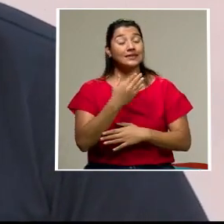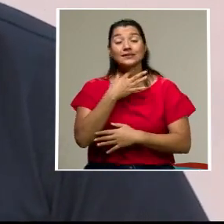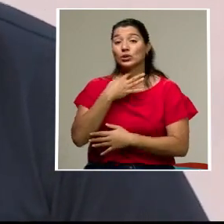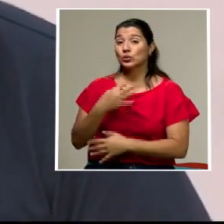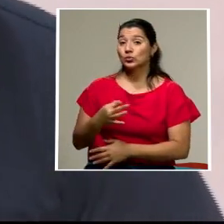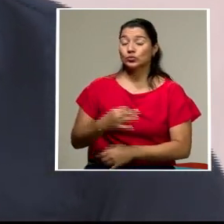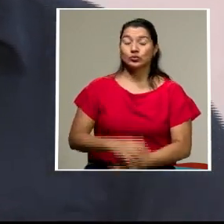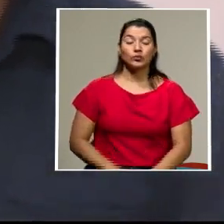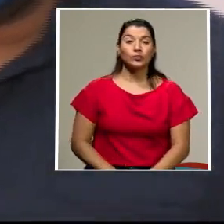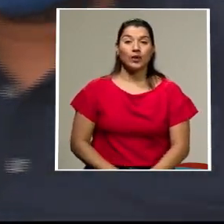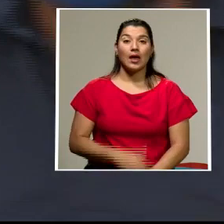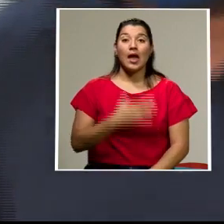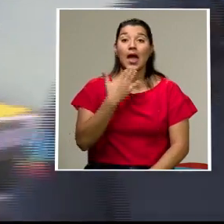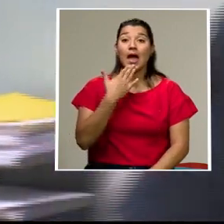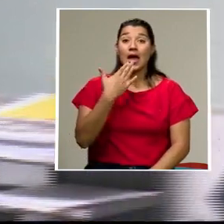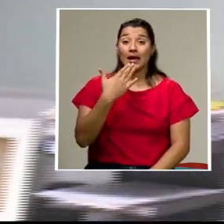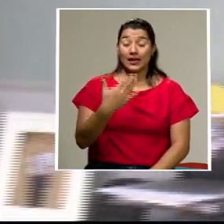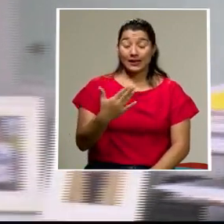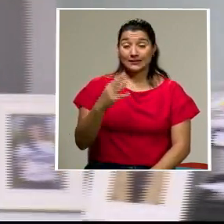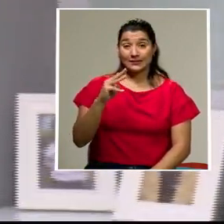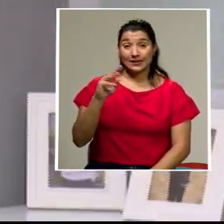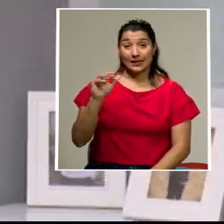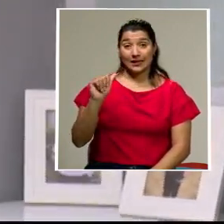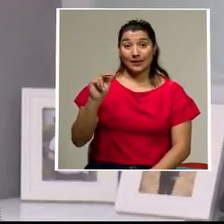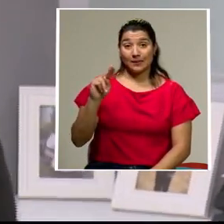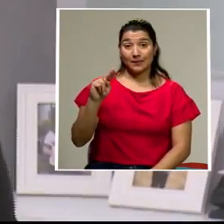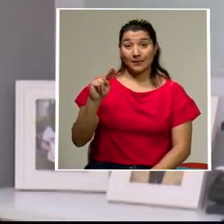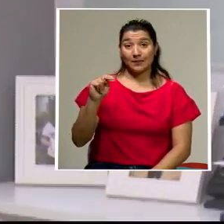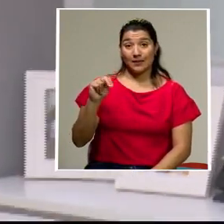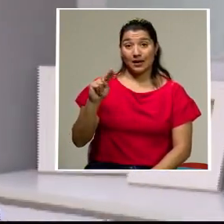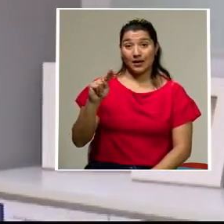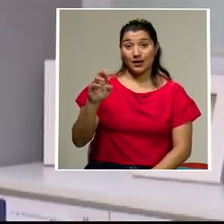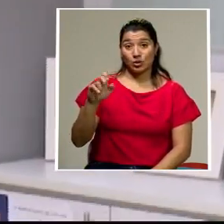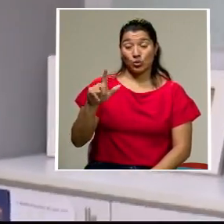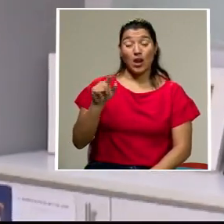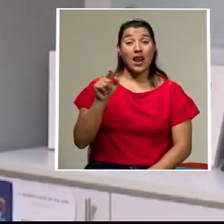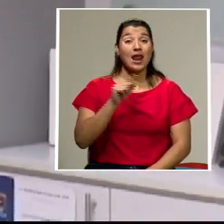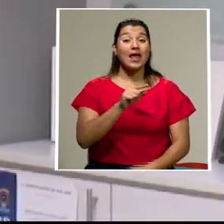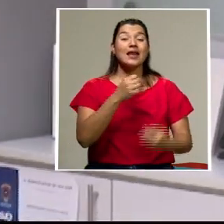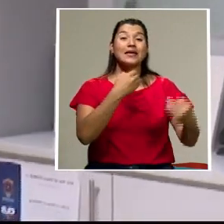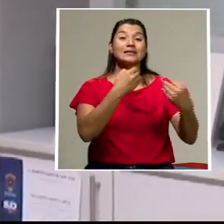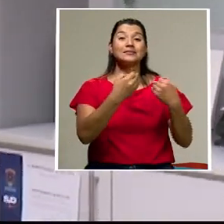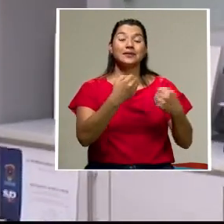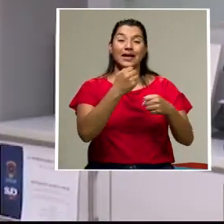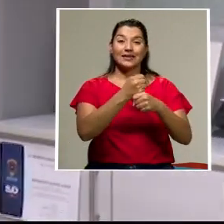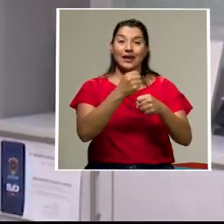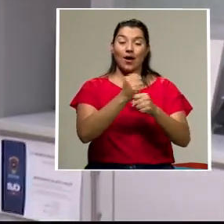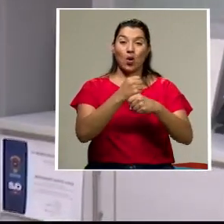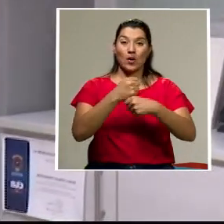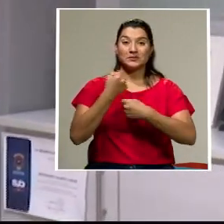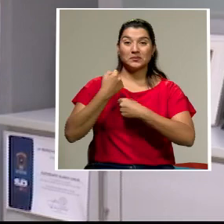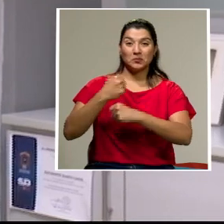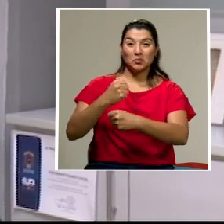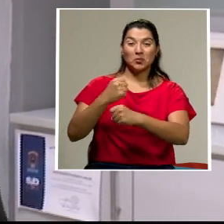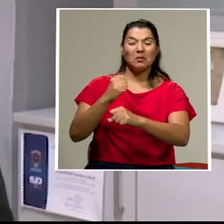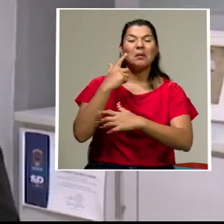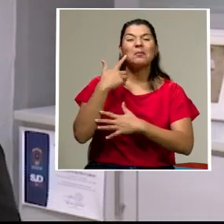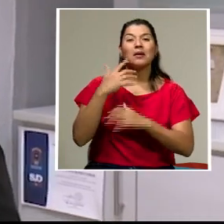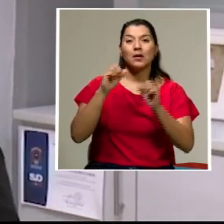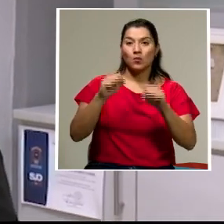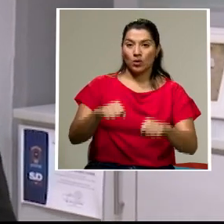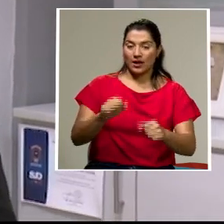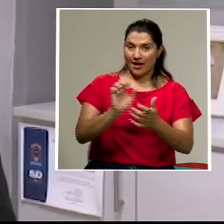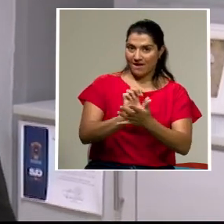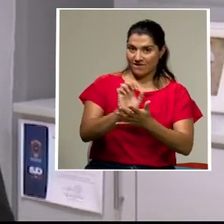gusto. Bien, muchísimas gracias, Manuel, quien nos detallaba sobre el trabajo que hace la municipalidad para evitar precisamente que se